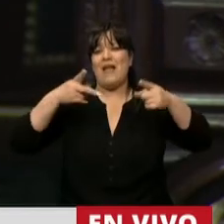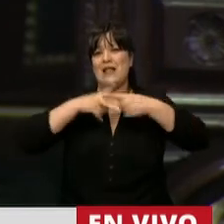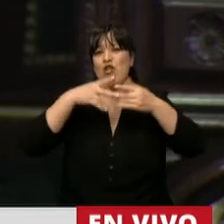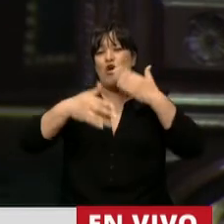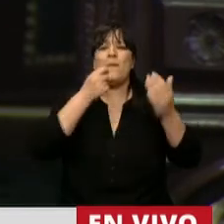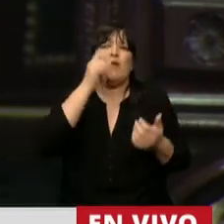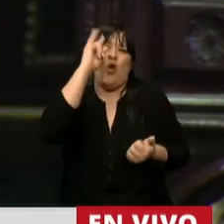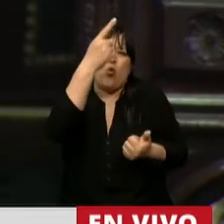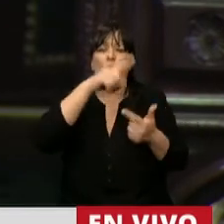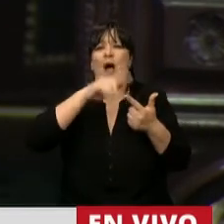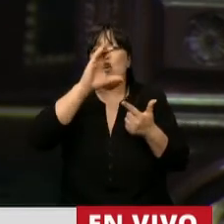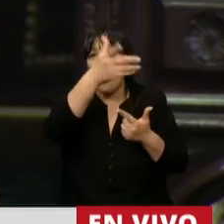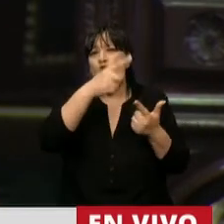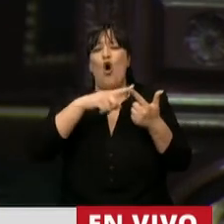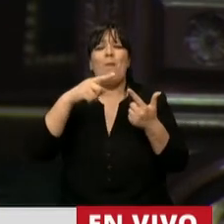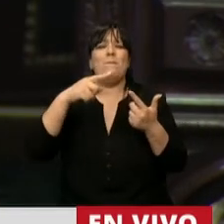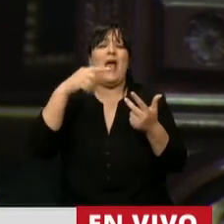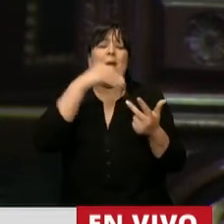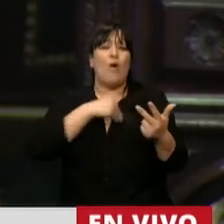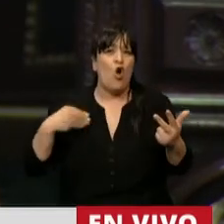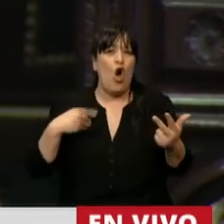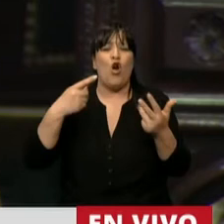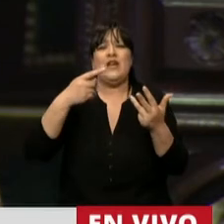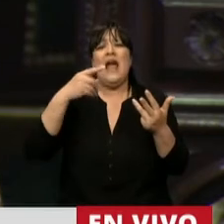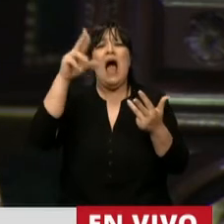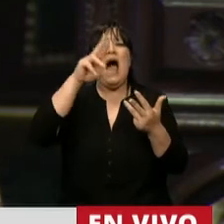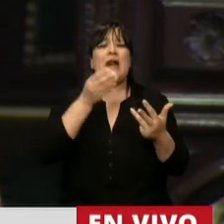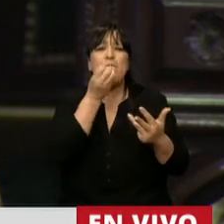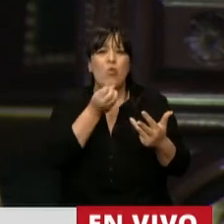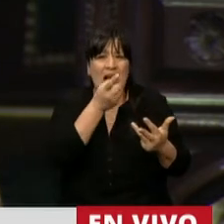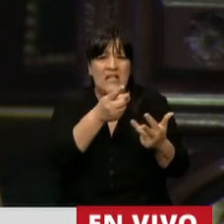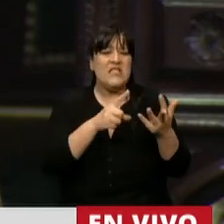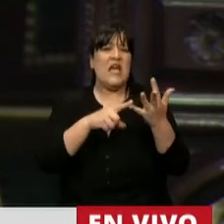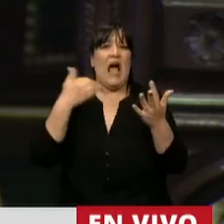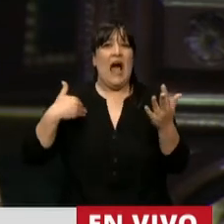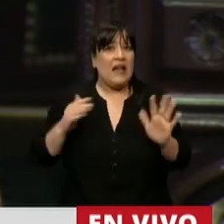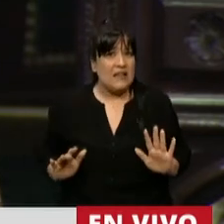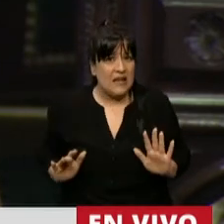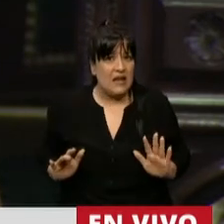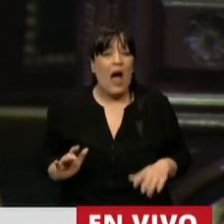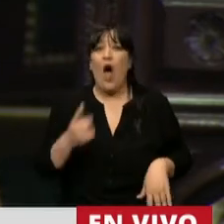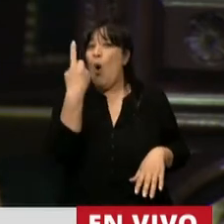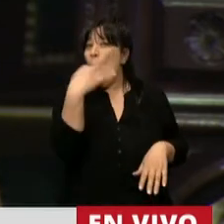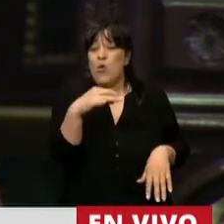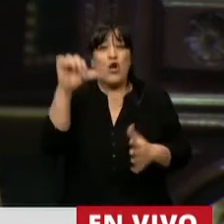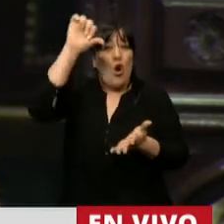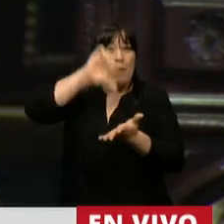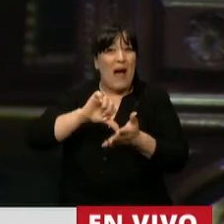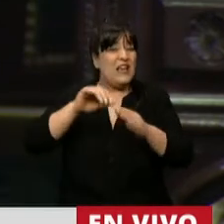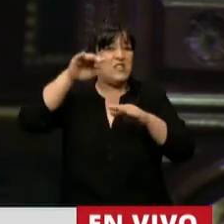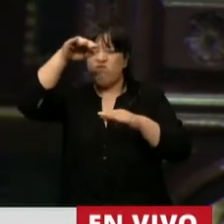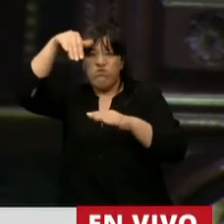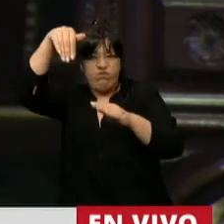conocimiento, como Uruguay, Colombia, Polonia, la República Checa y la Argentina, el único país que cae